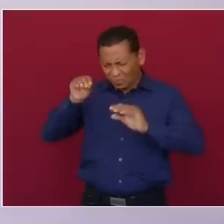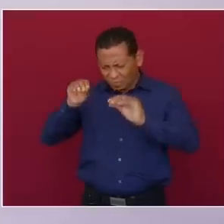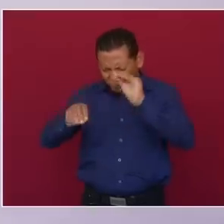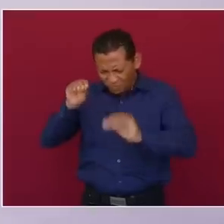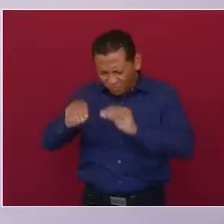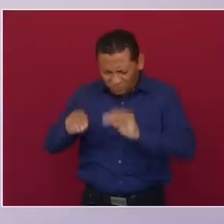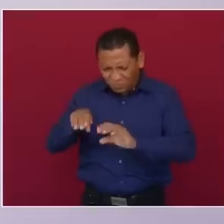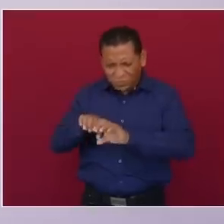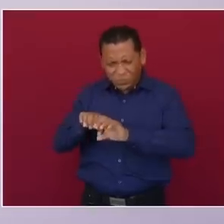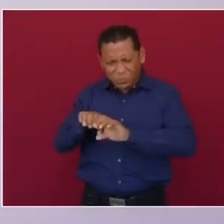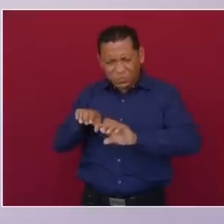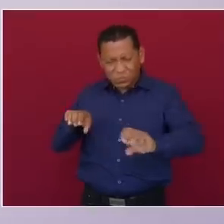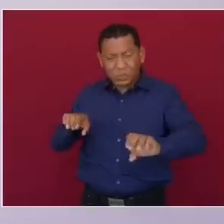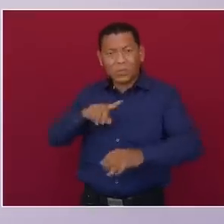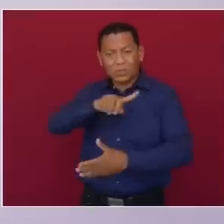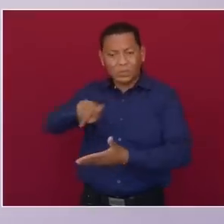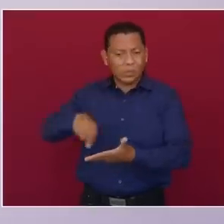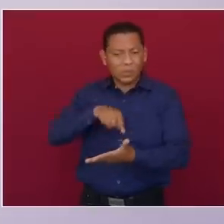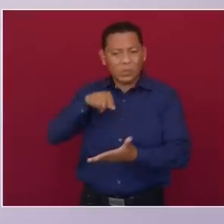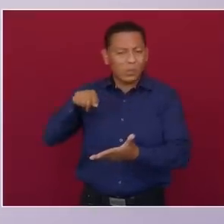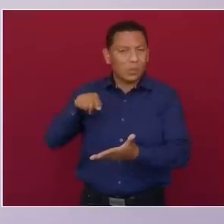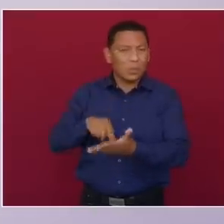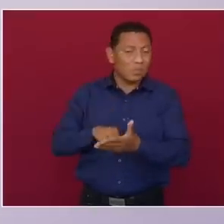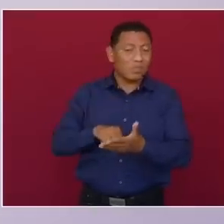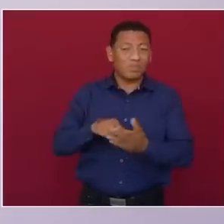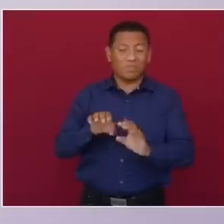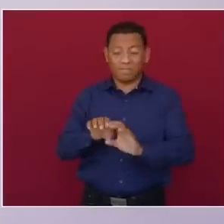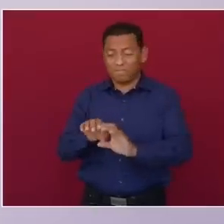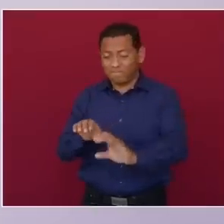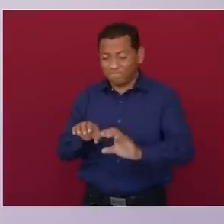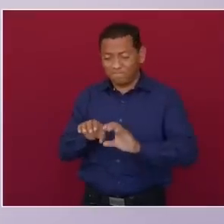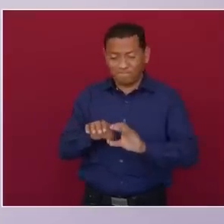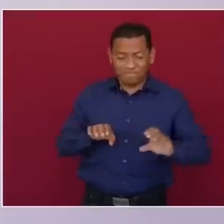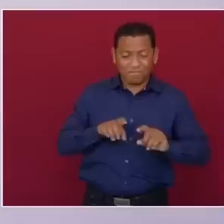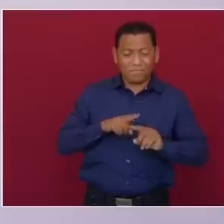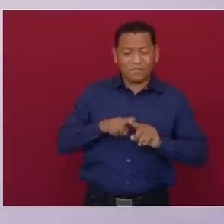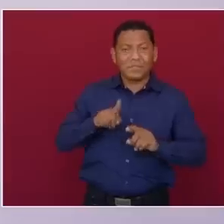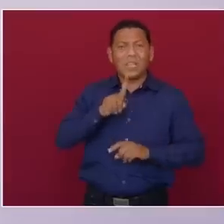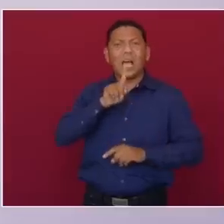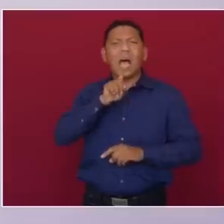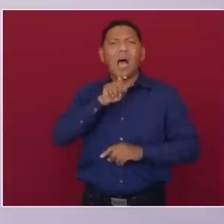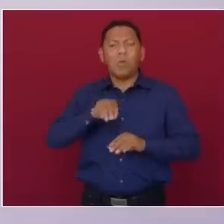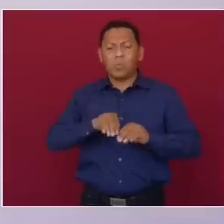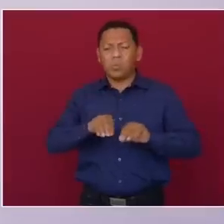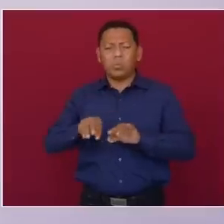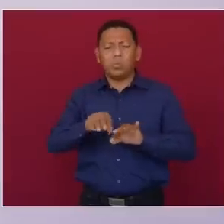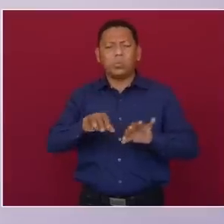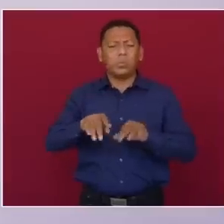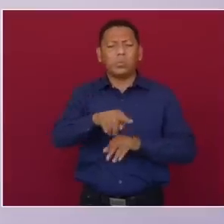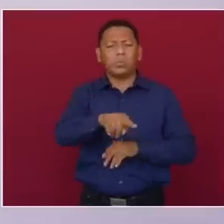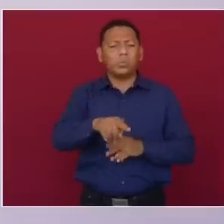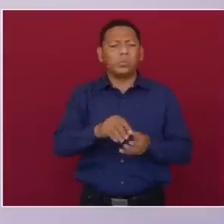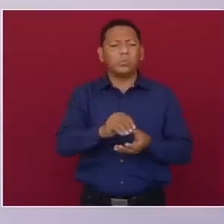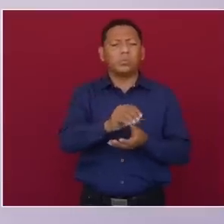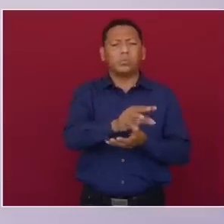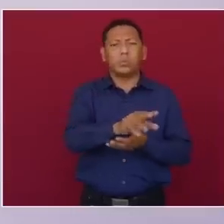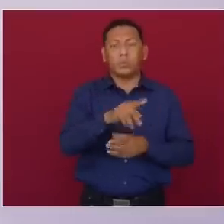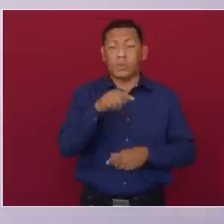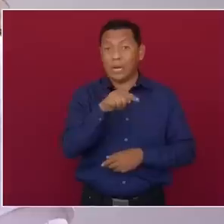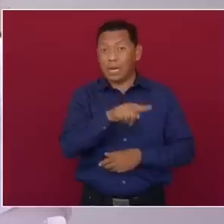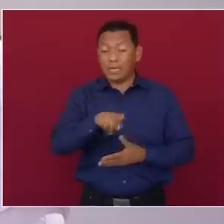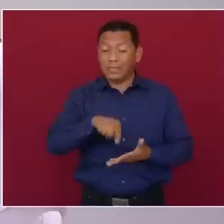se conformaron en el sitio una serie de canales donde el agua fluía hacia un vertedero.